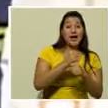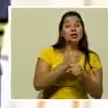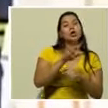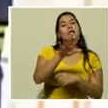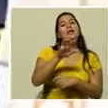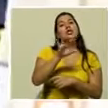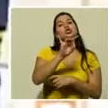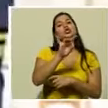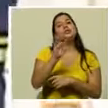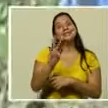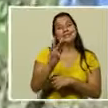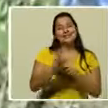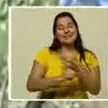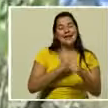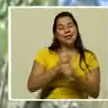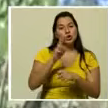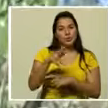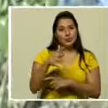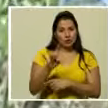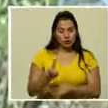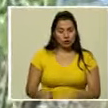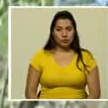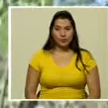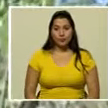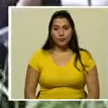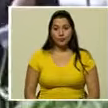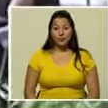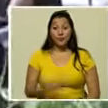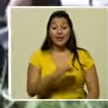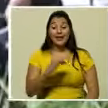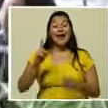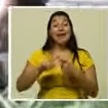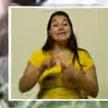hechos cometidos en el año 2018, mientras que hasta el 22 de abril pasado